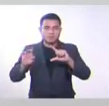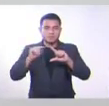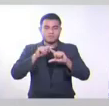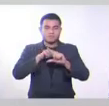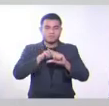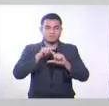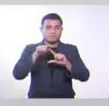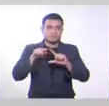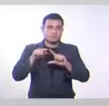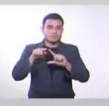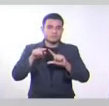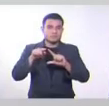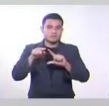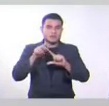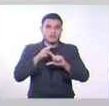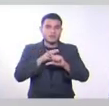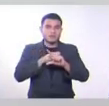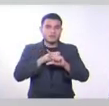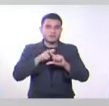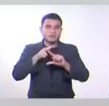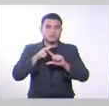Y a la hipotenusa C.